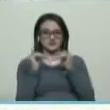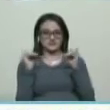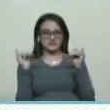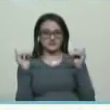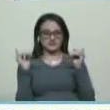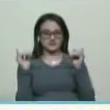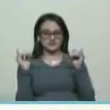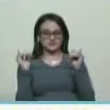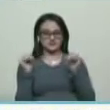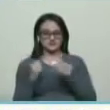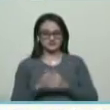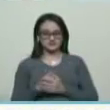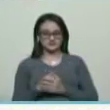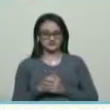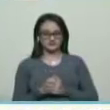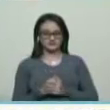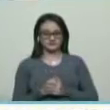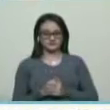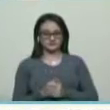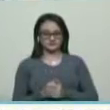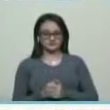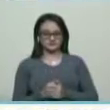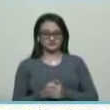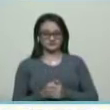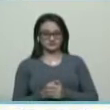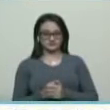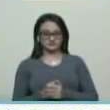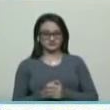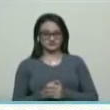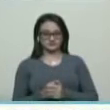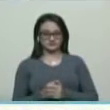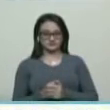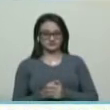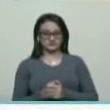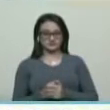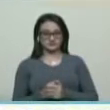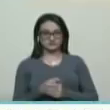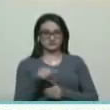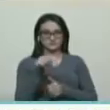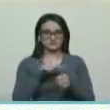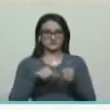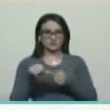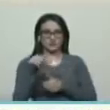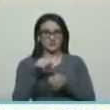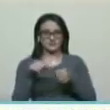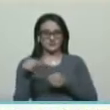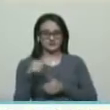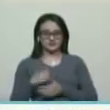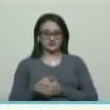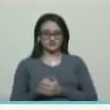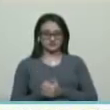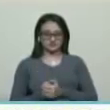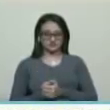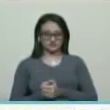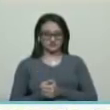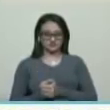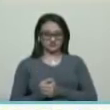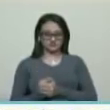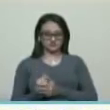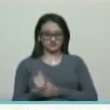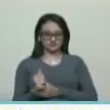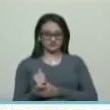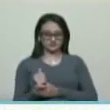la soberanía. Por lo tanto, es una cooperación que apunta hacia